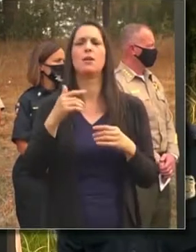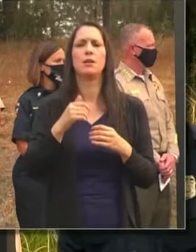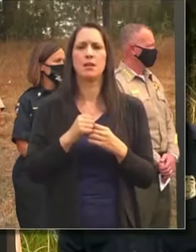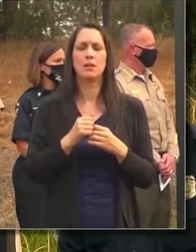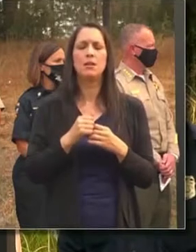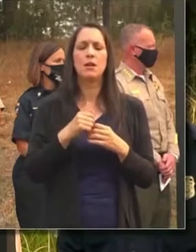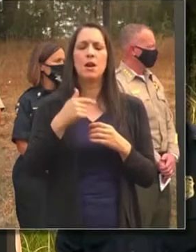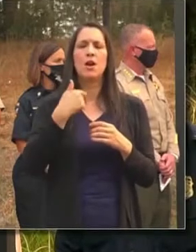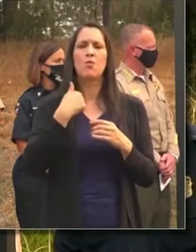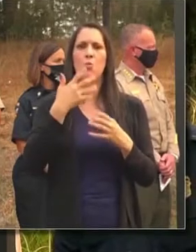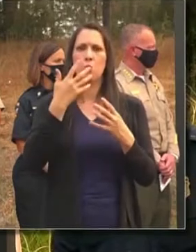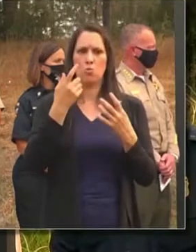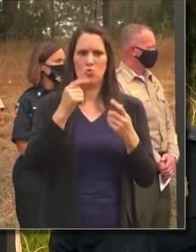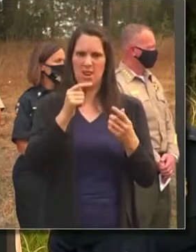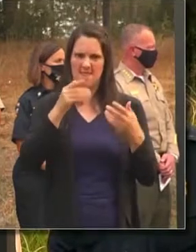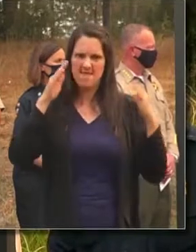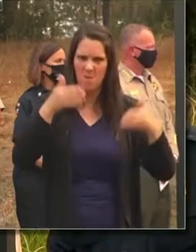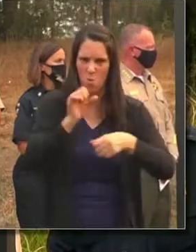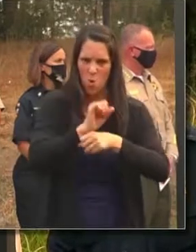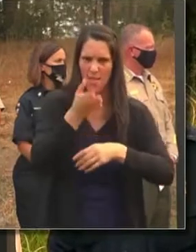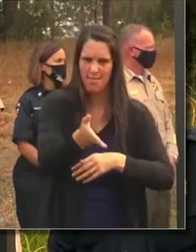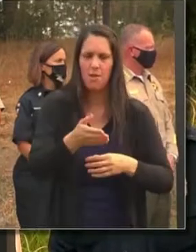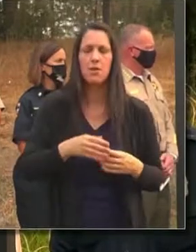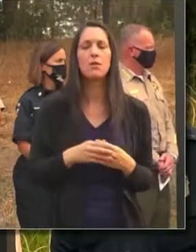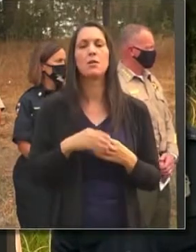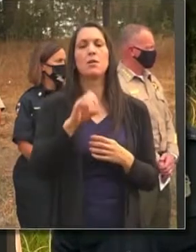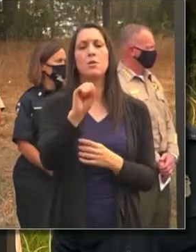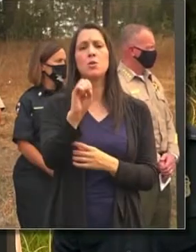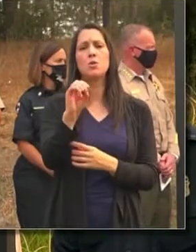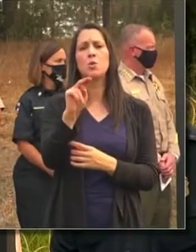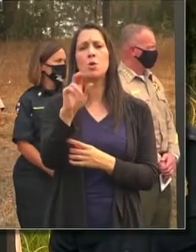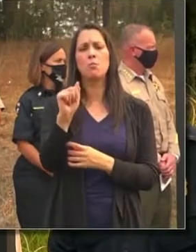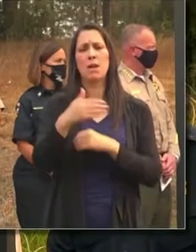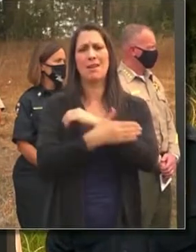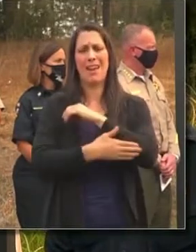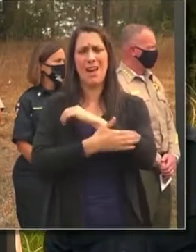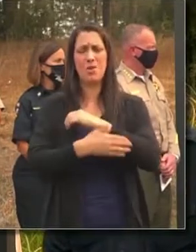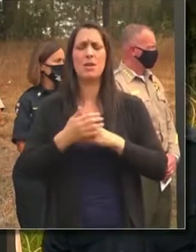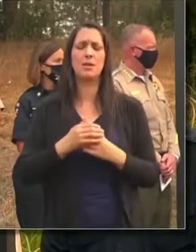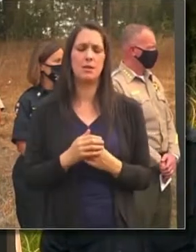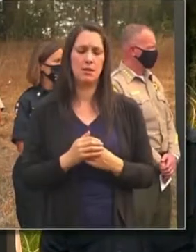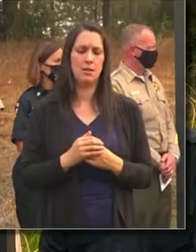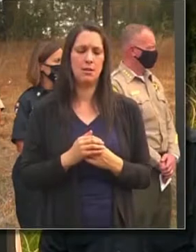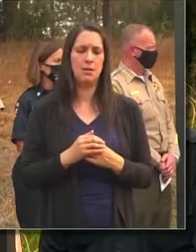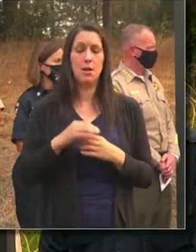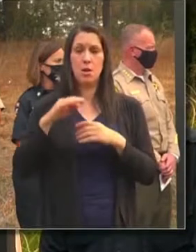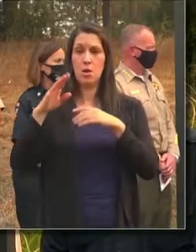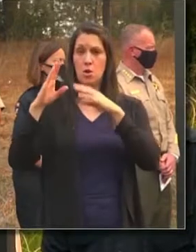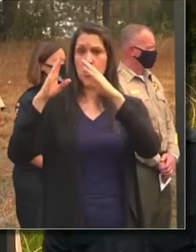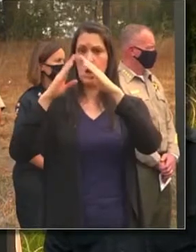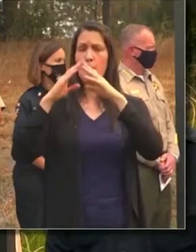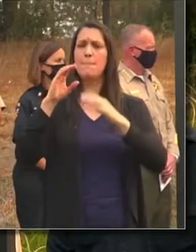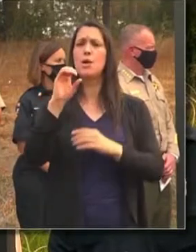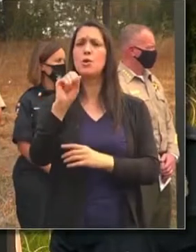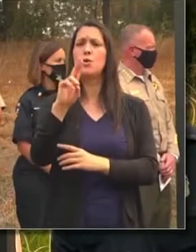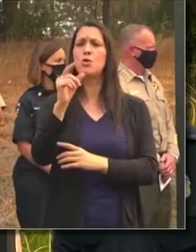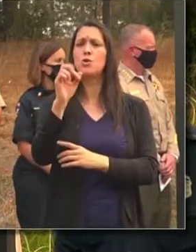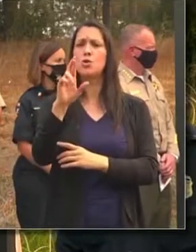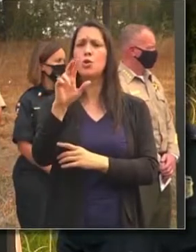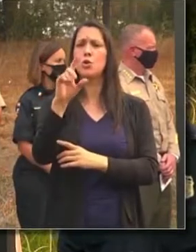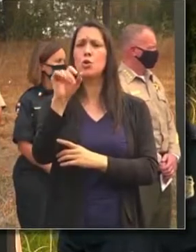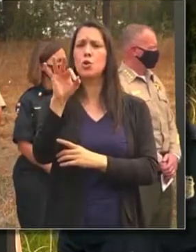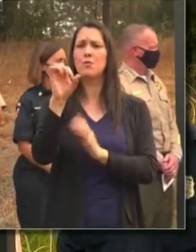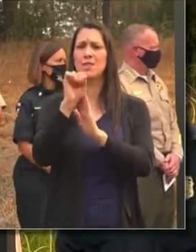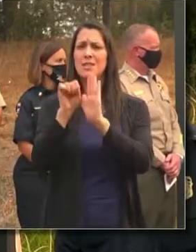trabajando en defensa de estructuras necesarias y ahora en el condado de sonoma tenemos una área arriba de la montaña